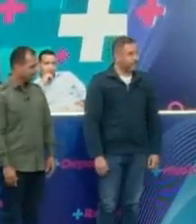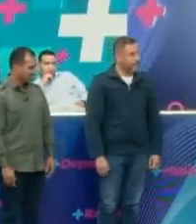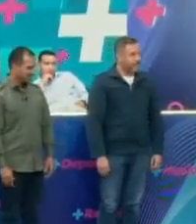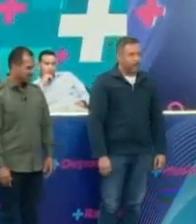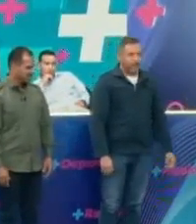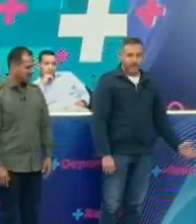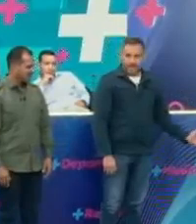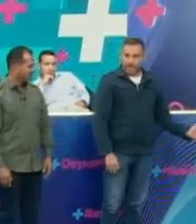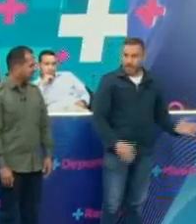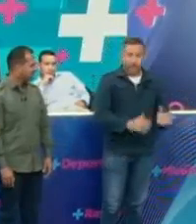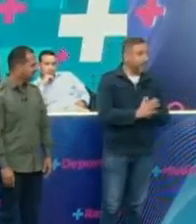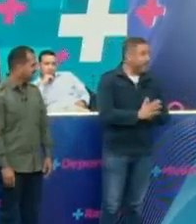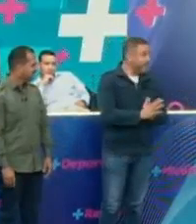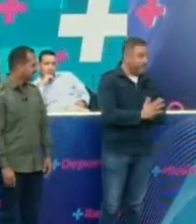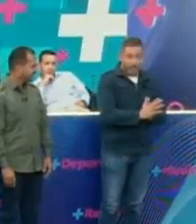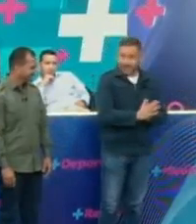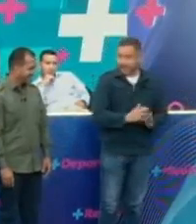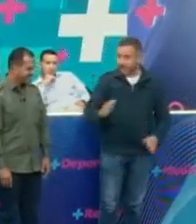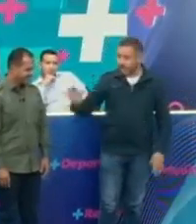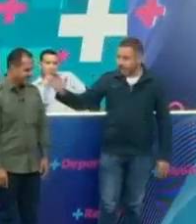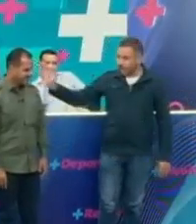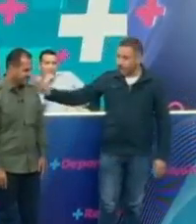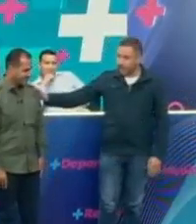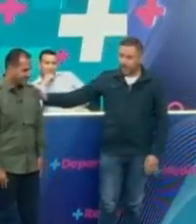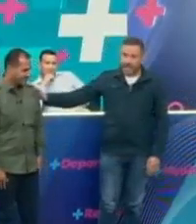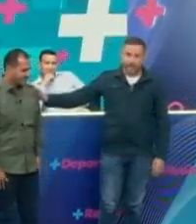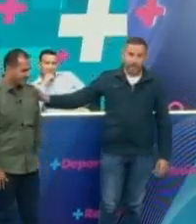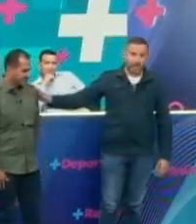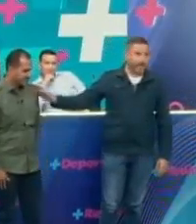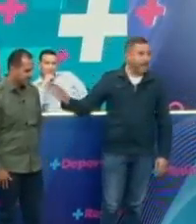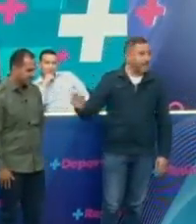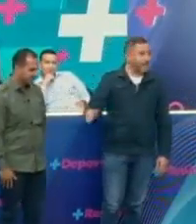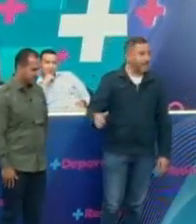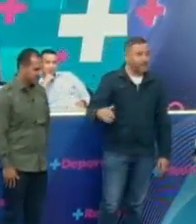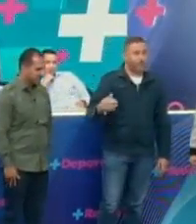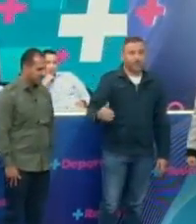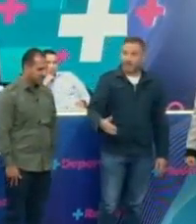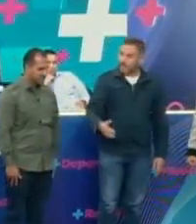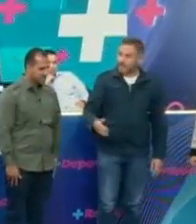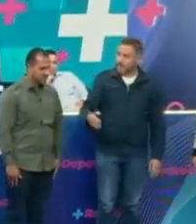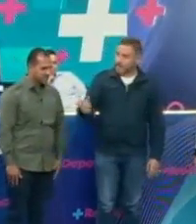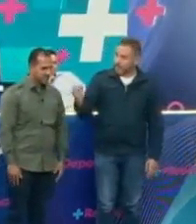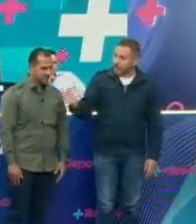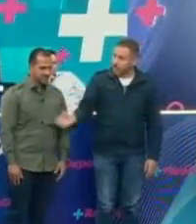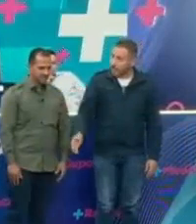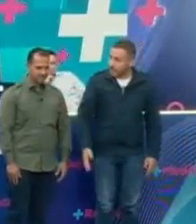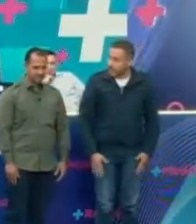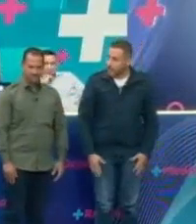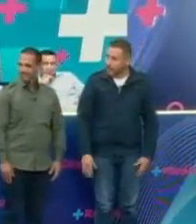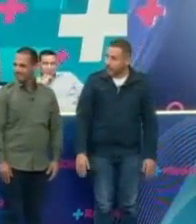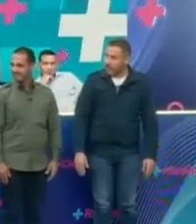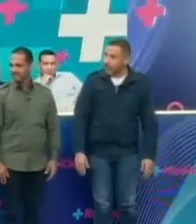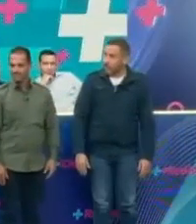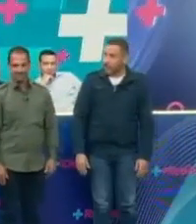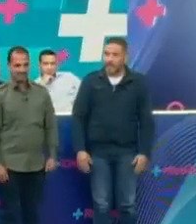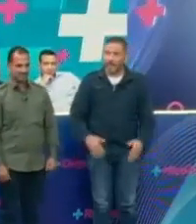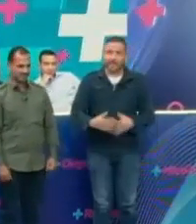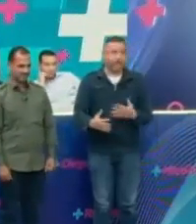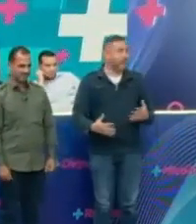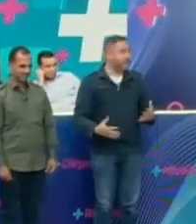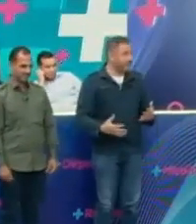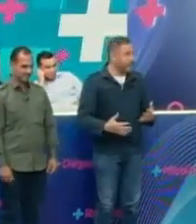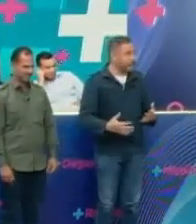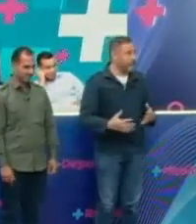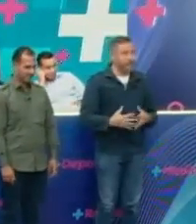proyecto, Luis José? Bueno, presidente, honor a quien honor merece. Nuestro hermano José Alejandro Terán el año pasado tomó esta iniciativa junto al hermano gobernador de